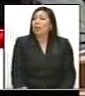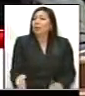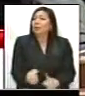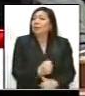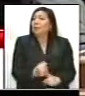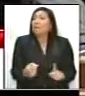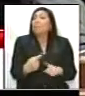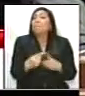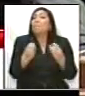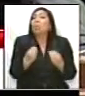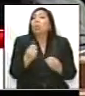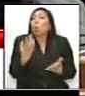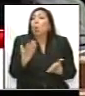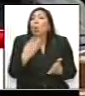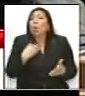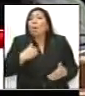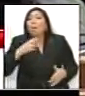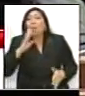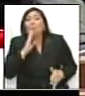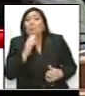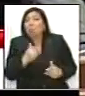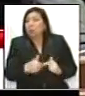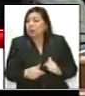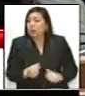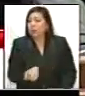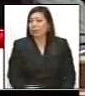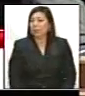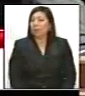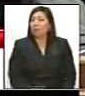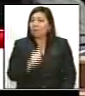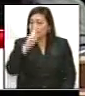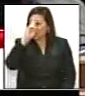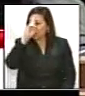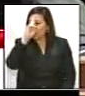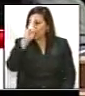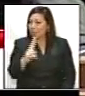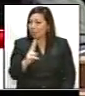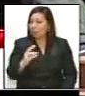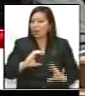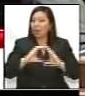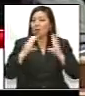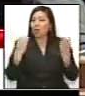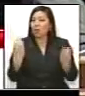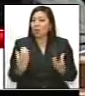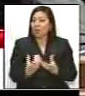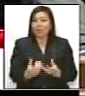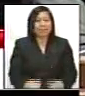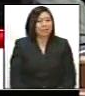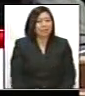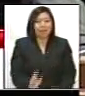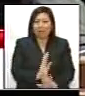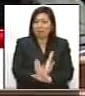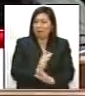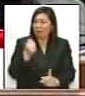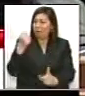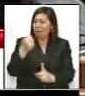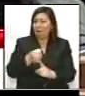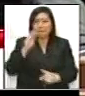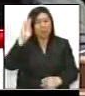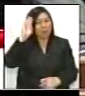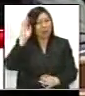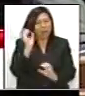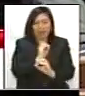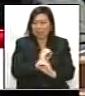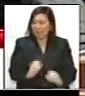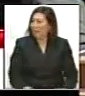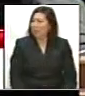accidente porque unos subordinados realmente, señora, faltaron el respeto al Parlamento. Nadie ha agredido a la policía ni